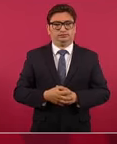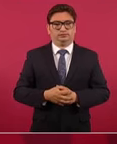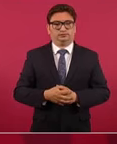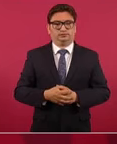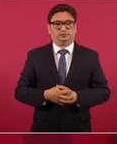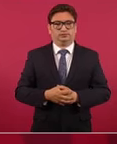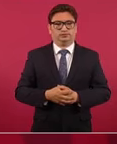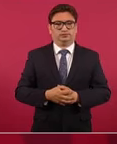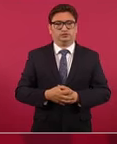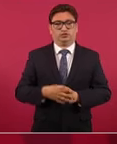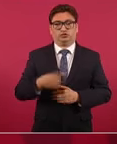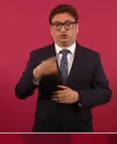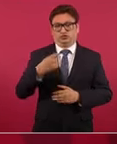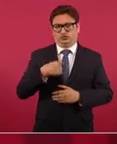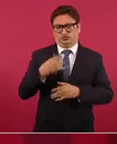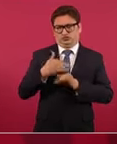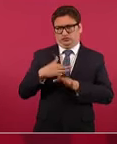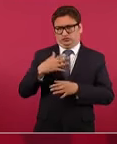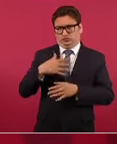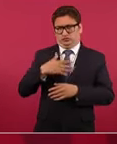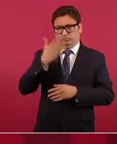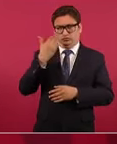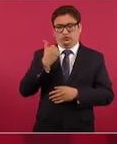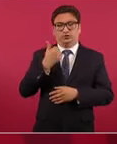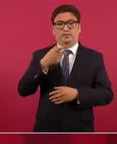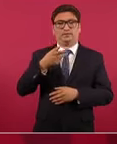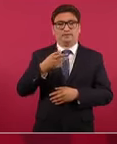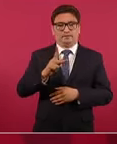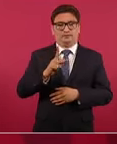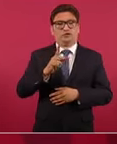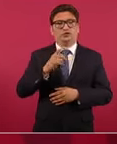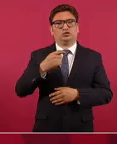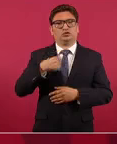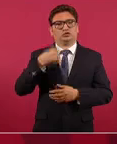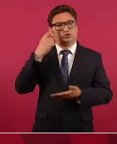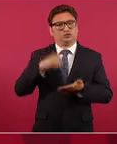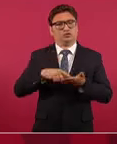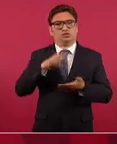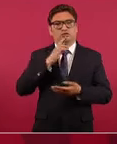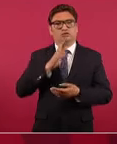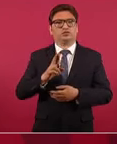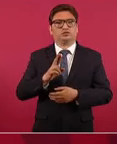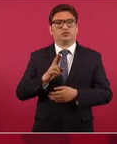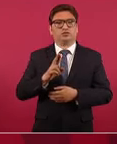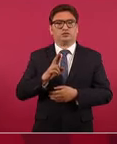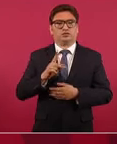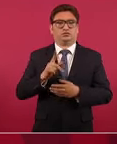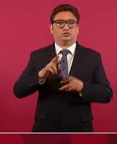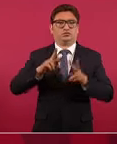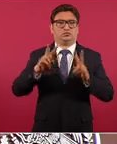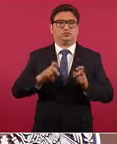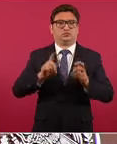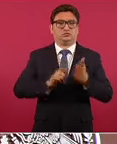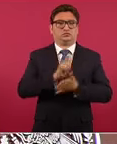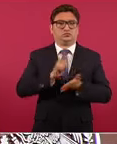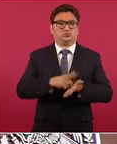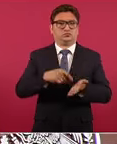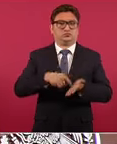éste no estaba informado pero yo creo que es una respuesta le gall